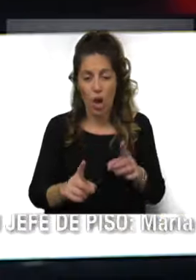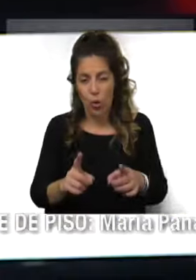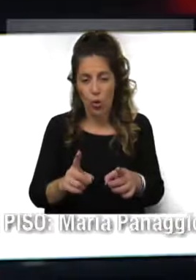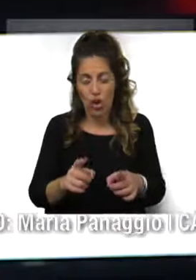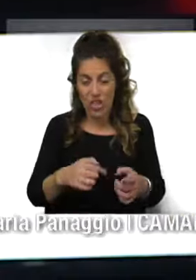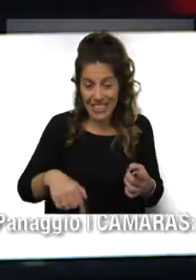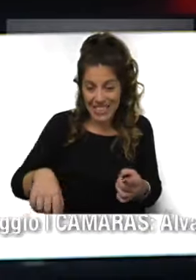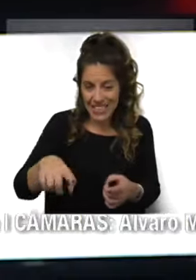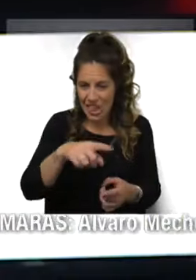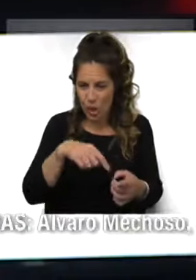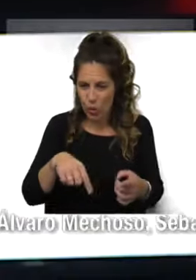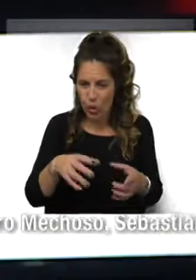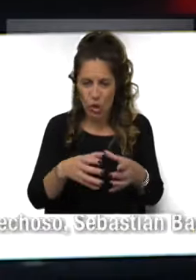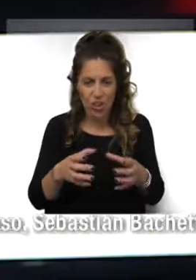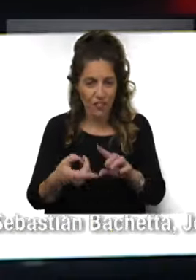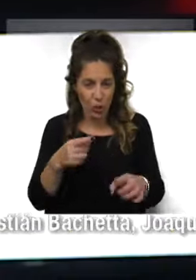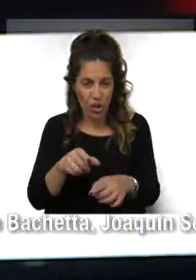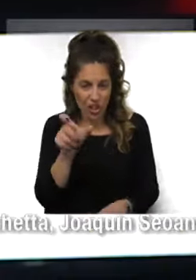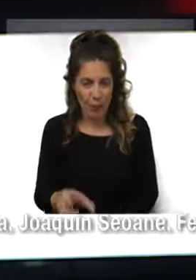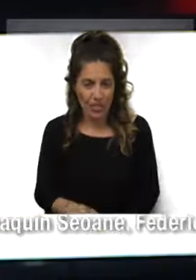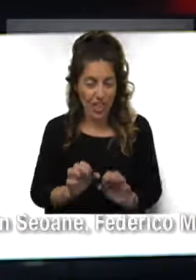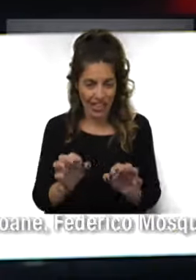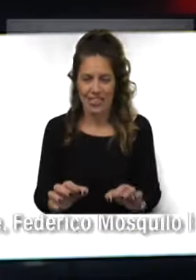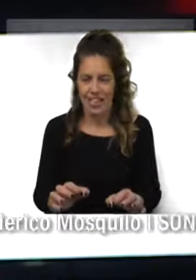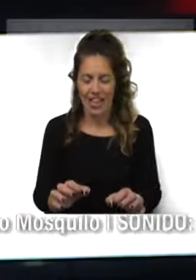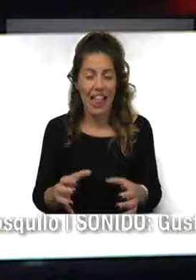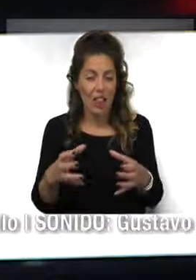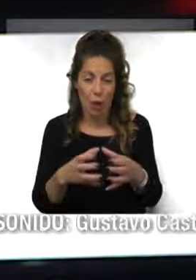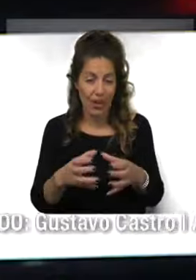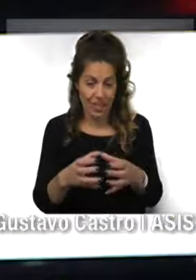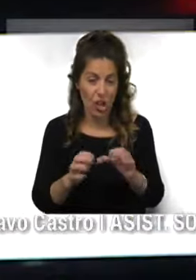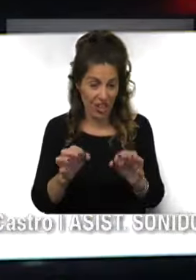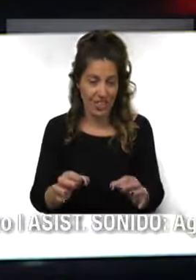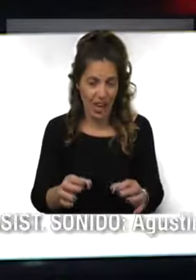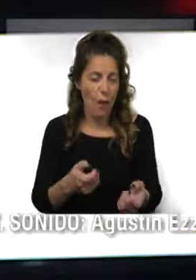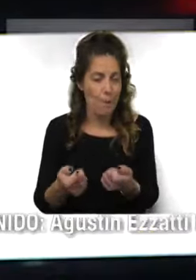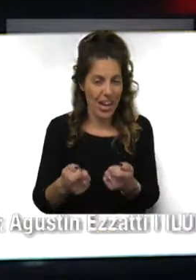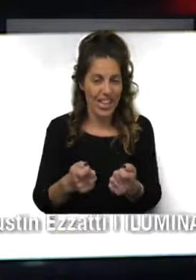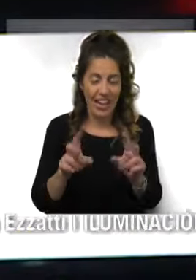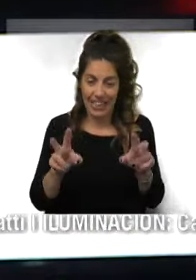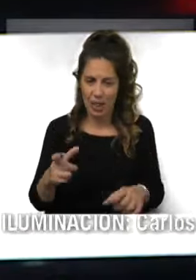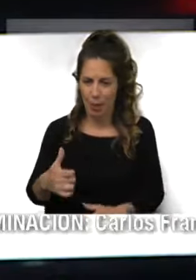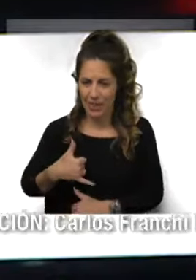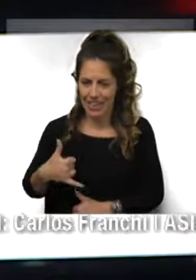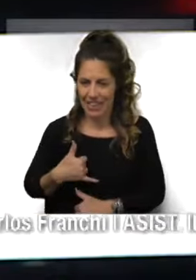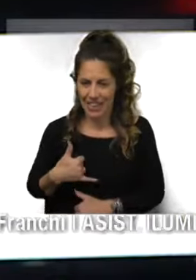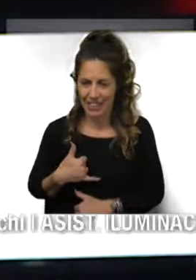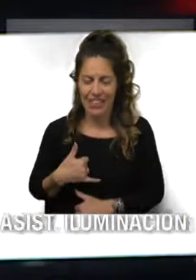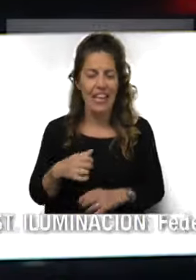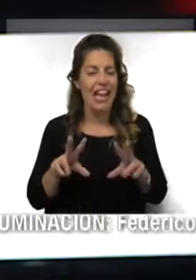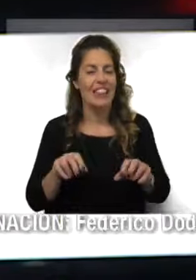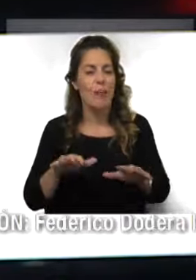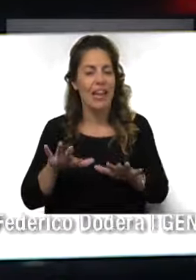círculos eh vinculadas a las personas que llegan y a los partidos que llegan manejan el tema militar pero el tema es que